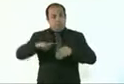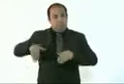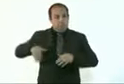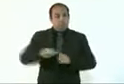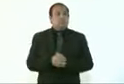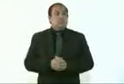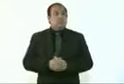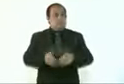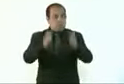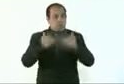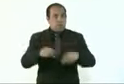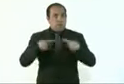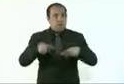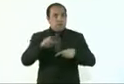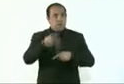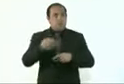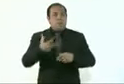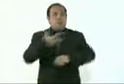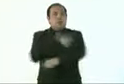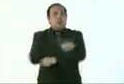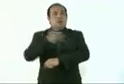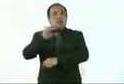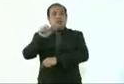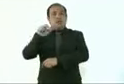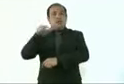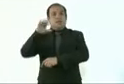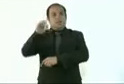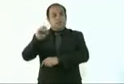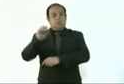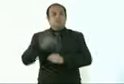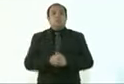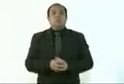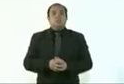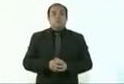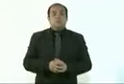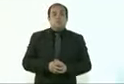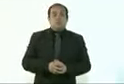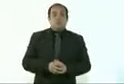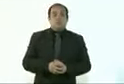Y las personas que recibieron su vacuna de CanSino